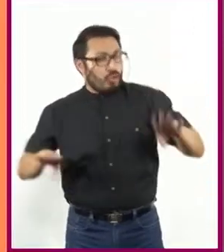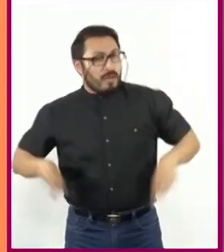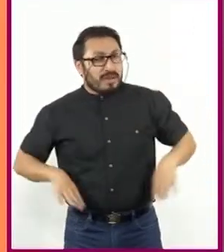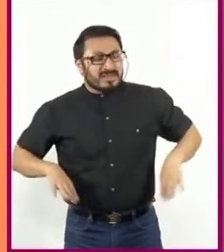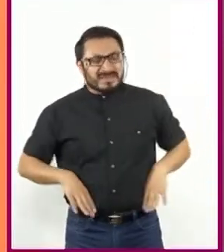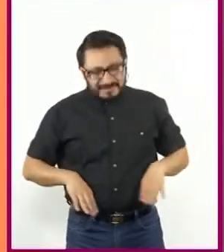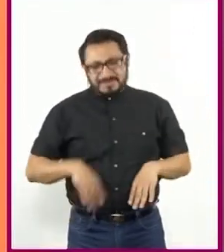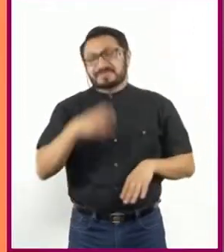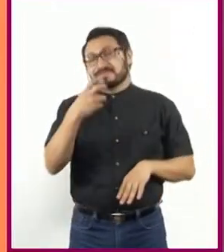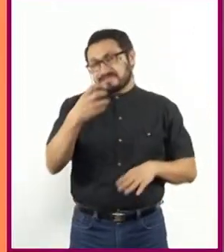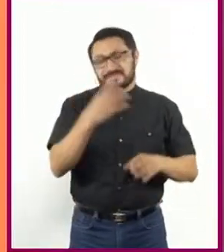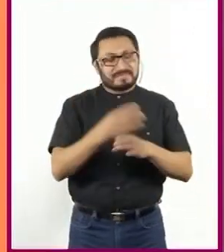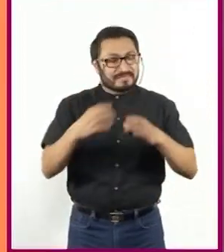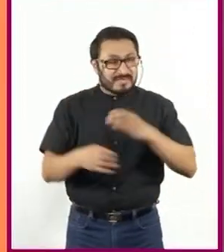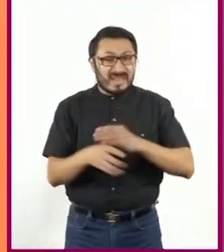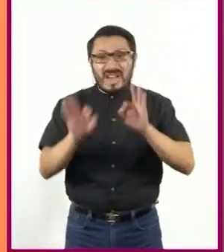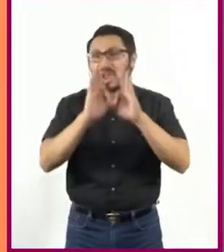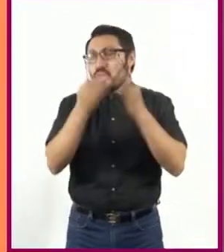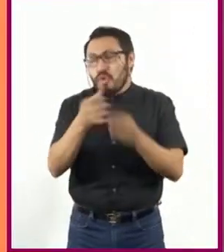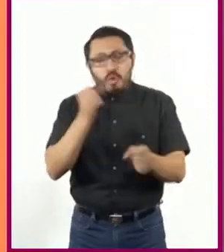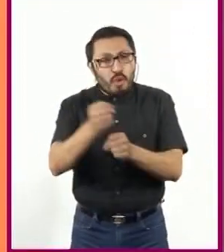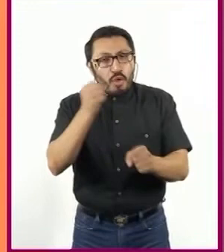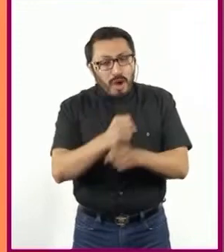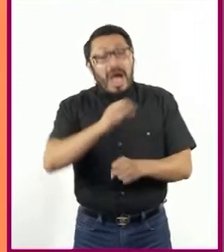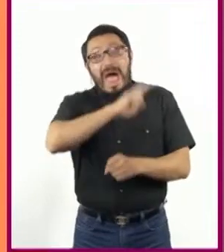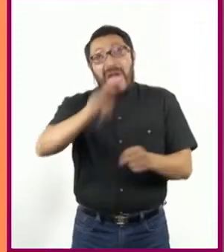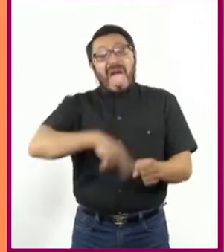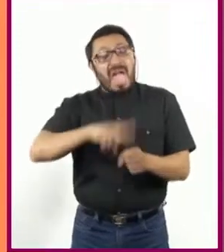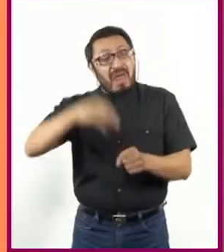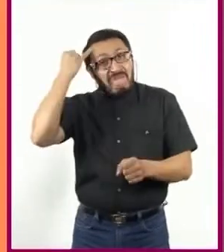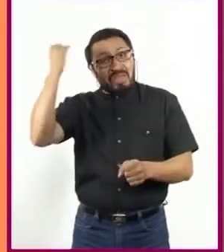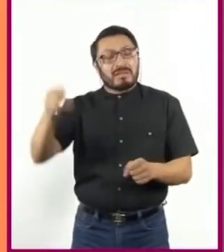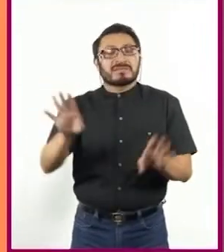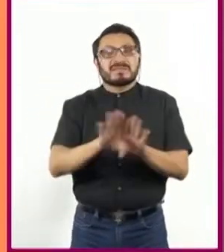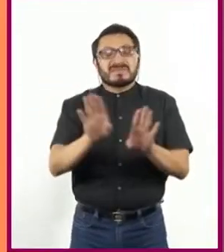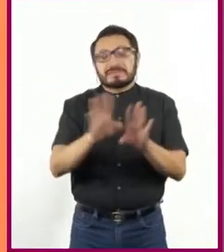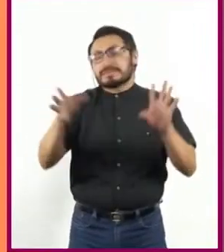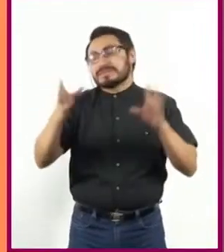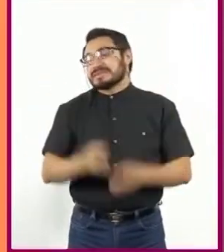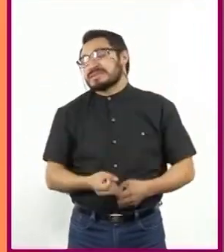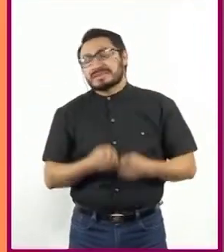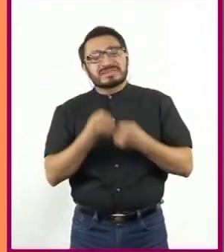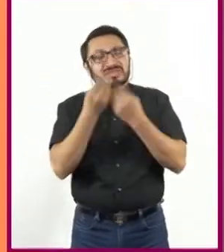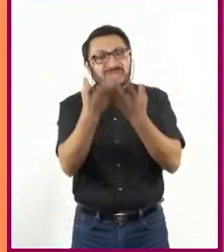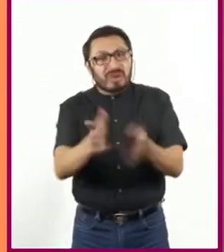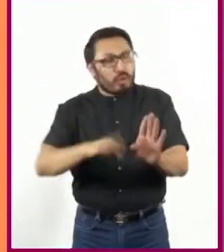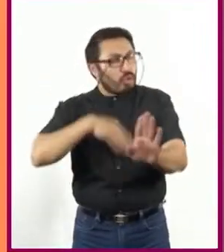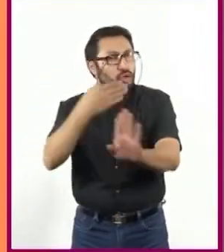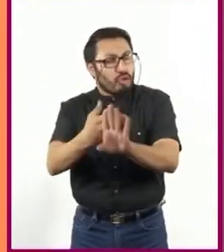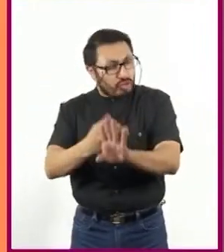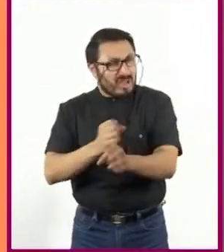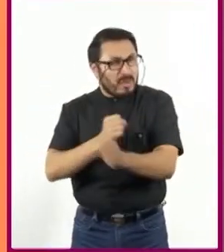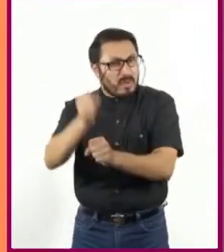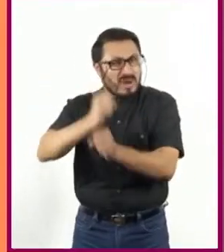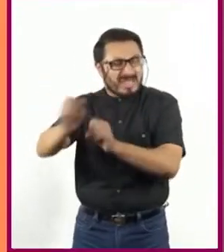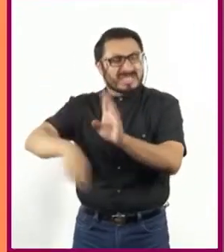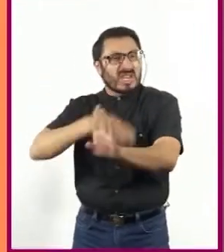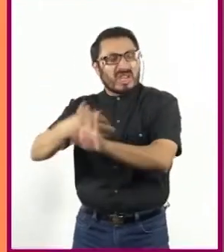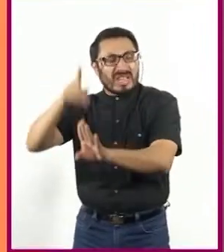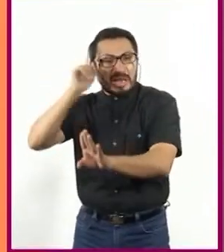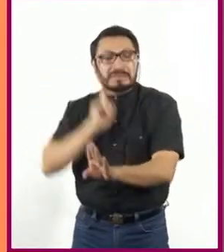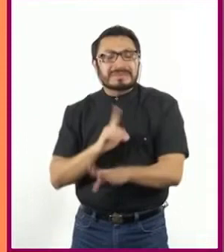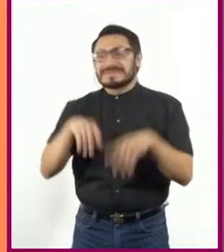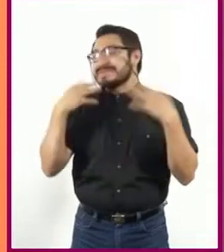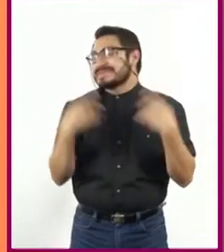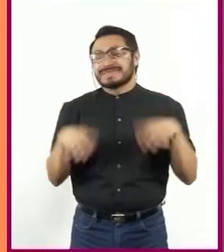estas manifestaciones de violencia, sobre todo las expresadas como violencia hacia la mujer, las cuales se